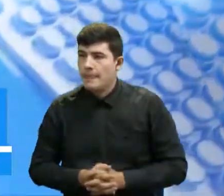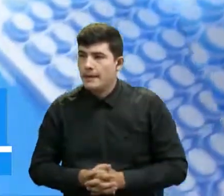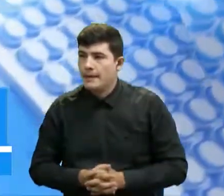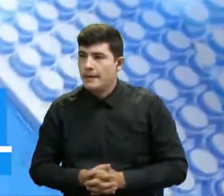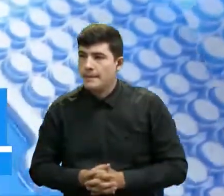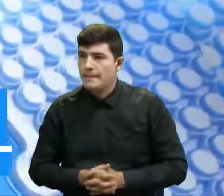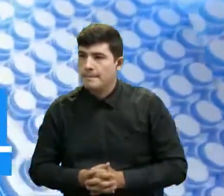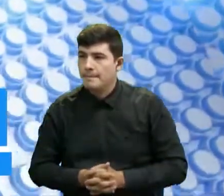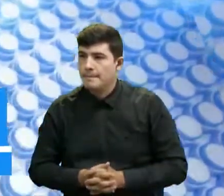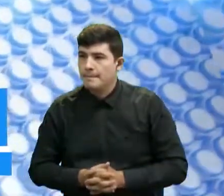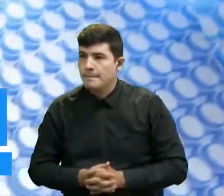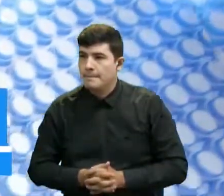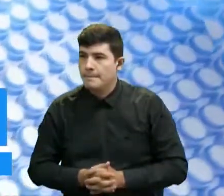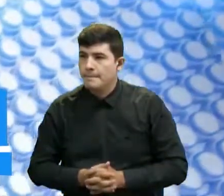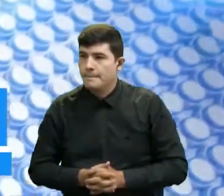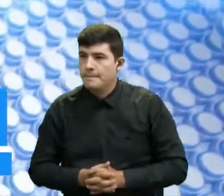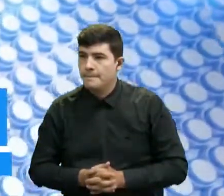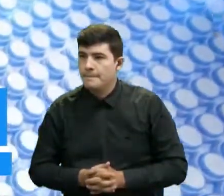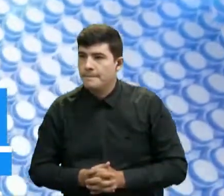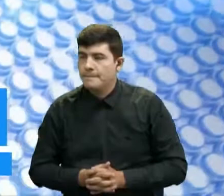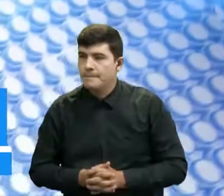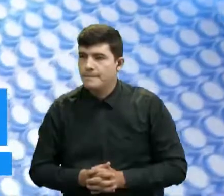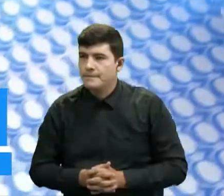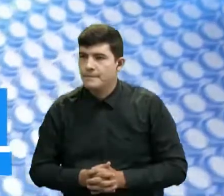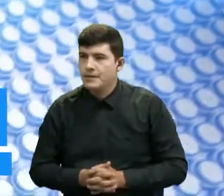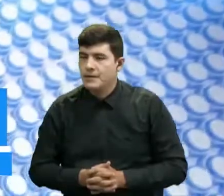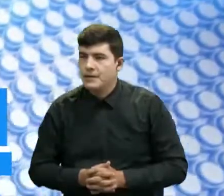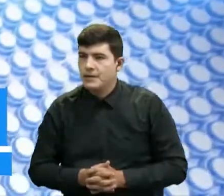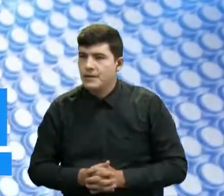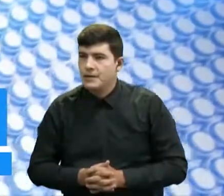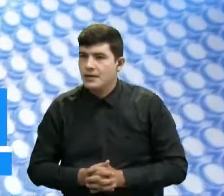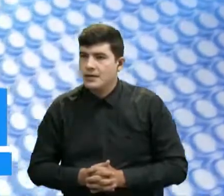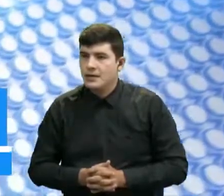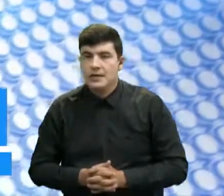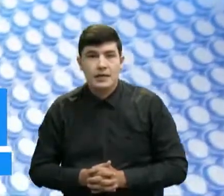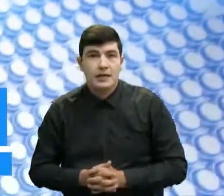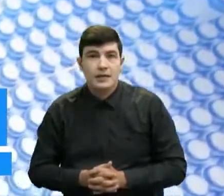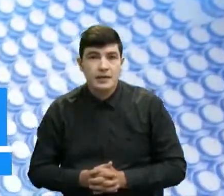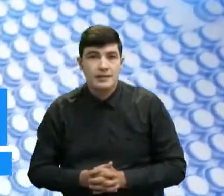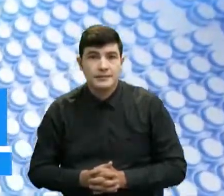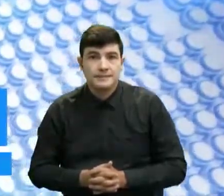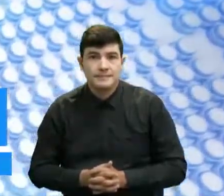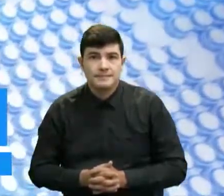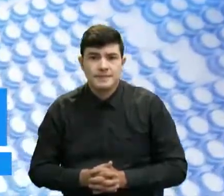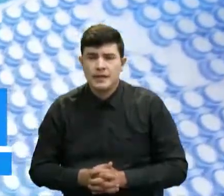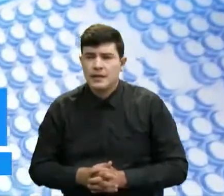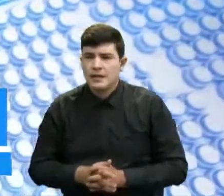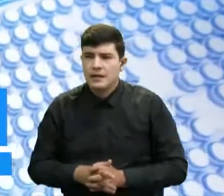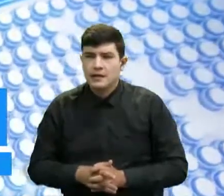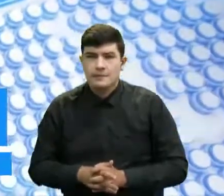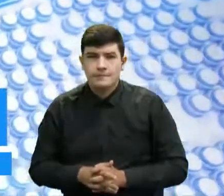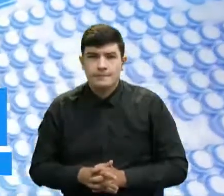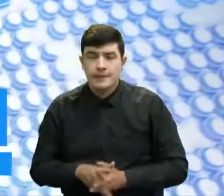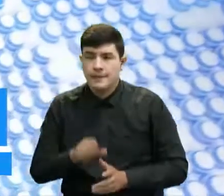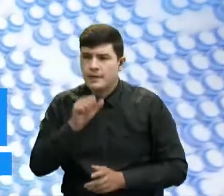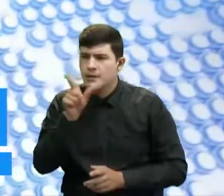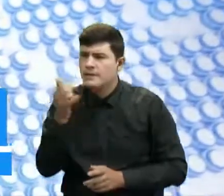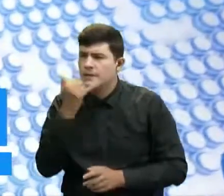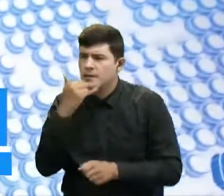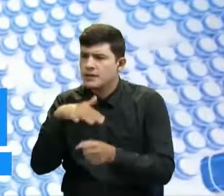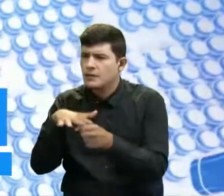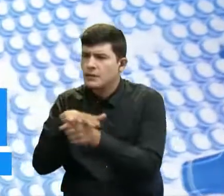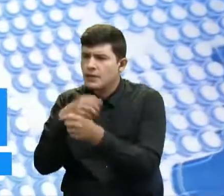¿Cuál es la situación que se está presentando acá con el accidente de tránsito? Ah, que ahí en el cruce de la esquina,